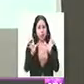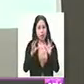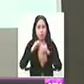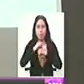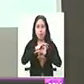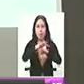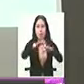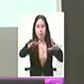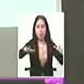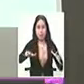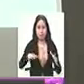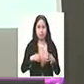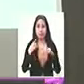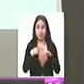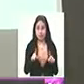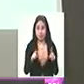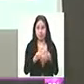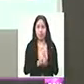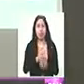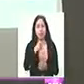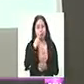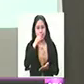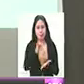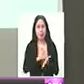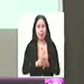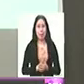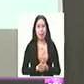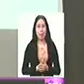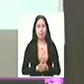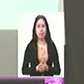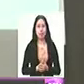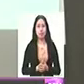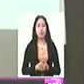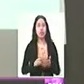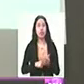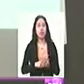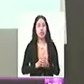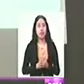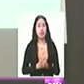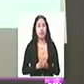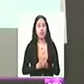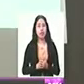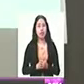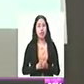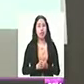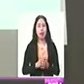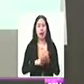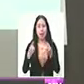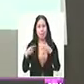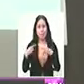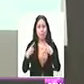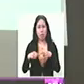contagio. Sin embargo, vale la pena recalcar que a pesar de la presión que hay en la